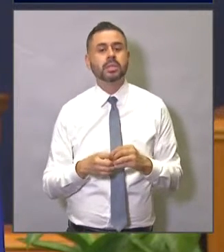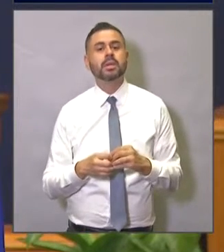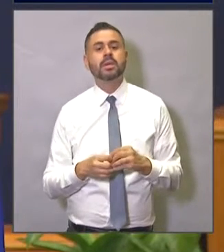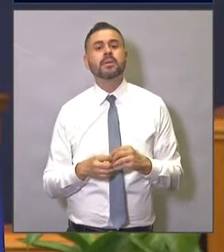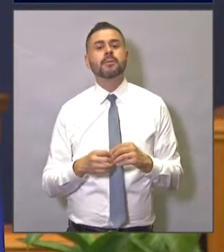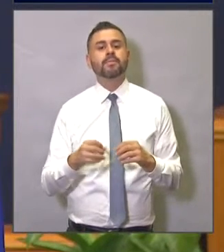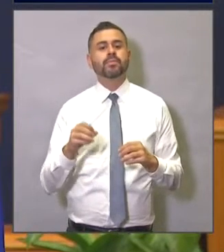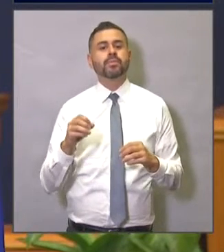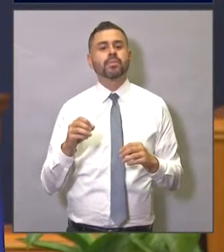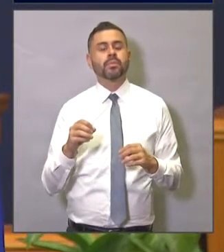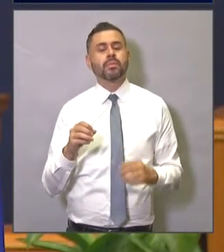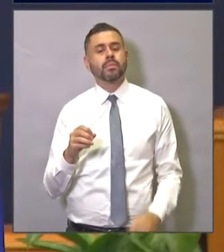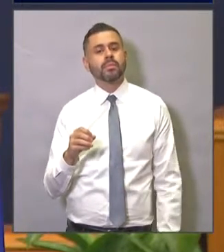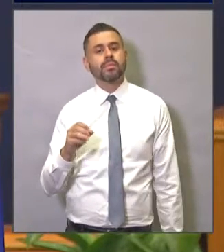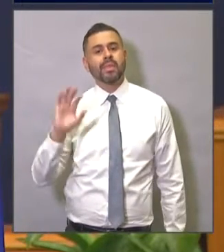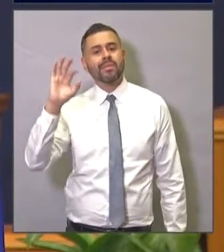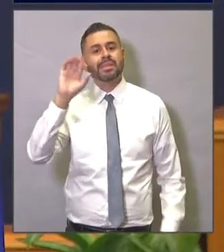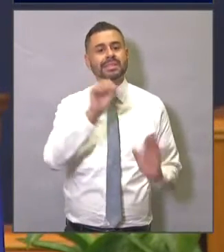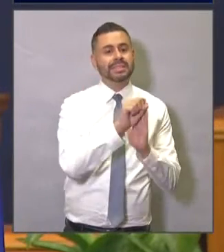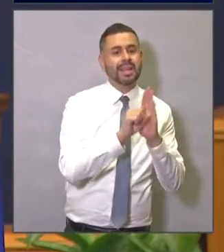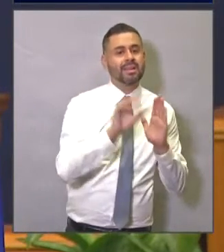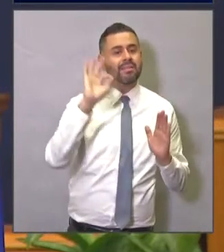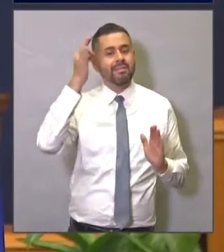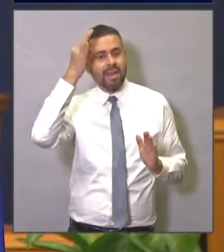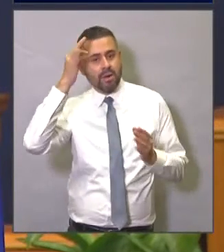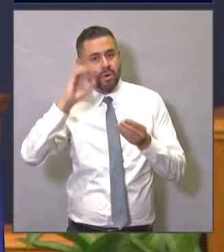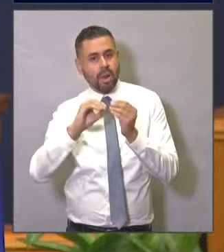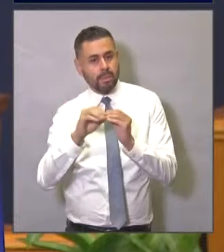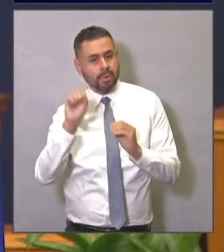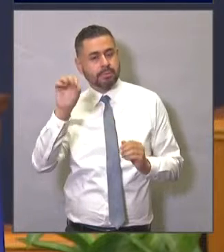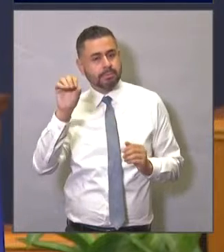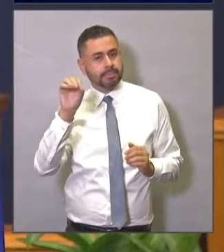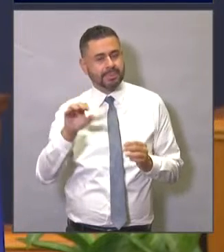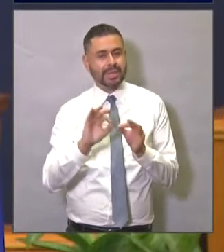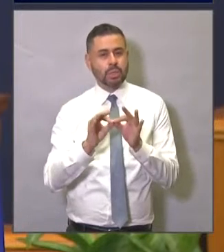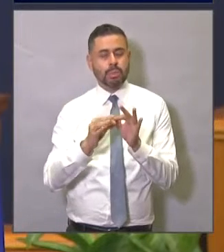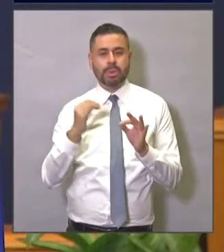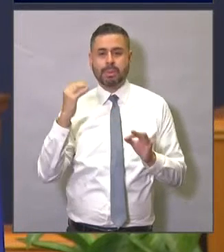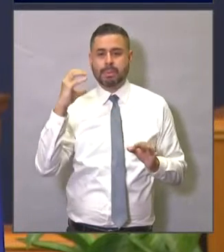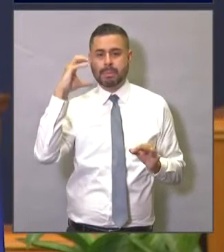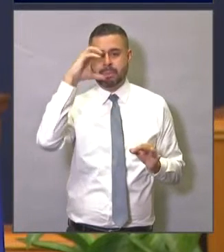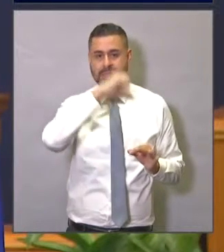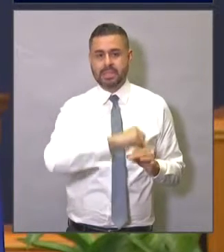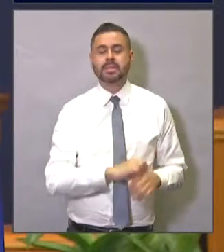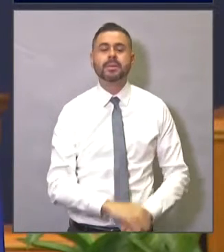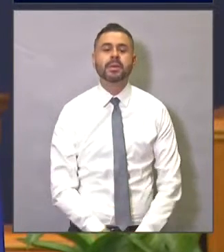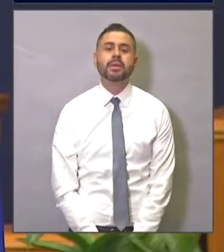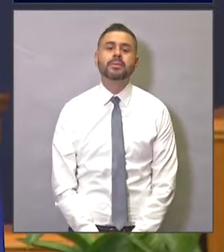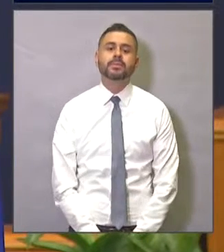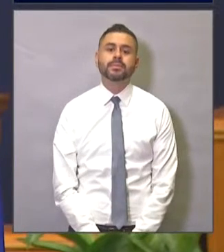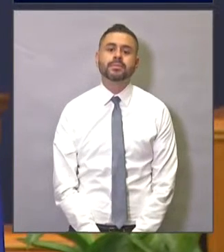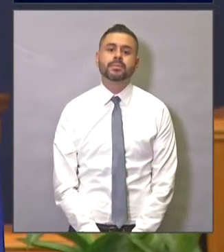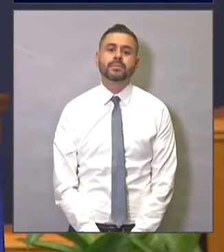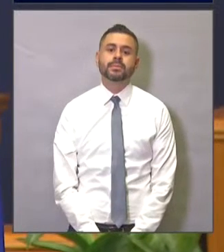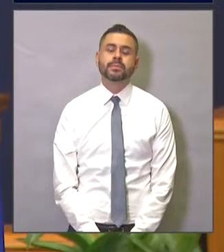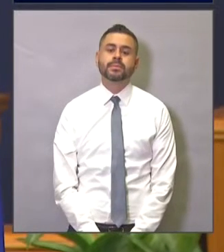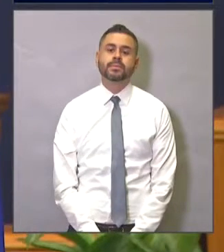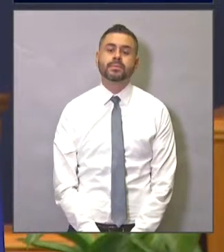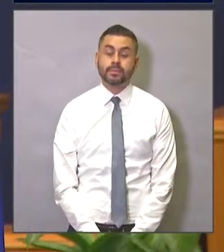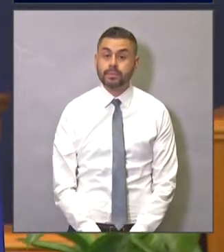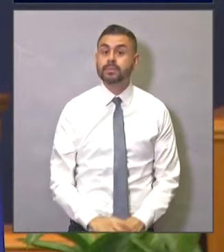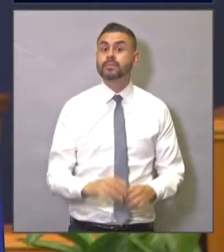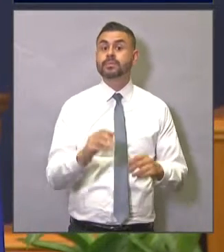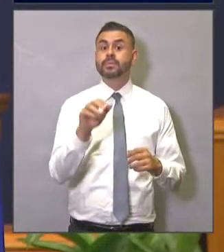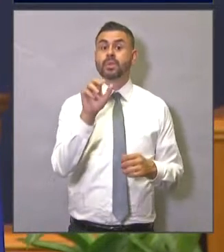763 casos en las prisiones federales y 216 casos en los centros de menores. Más